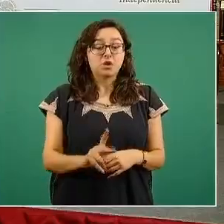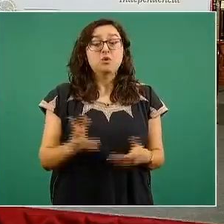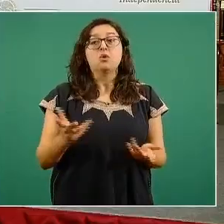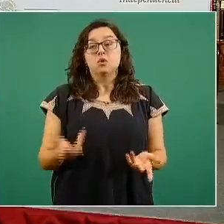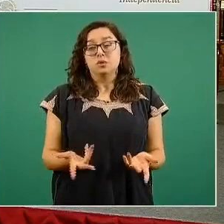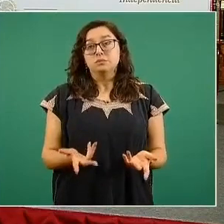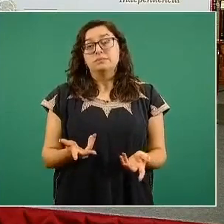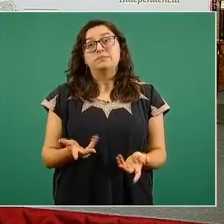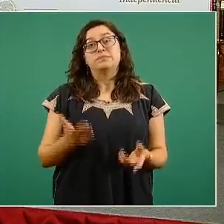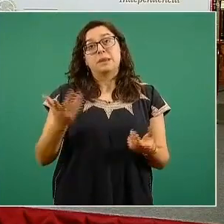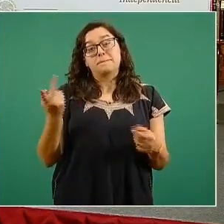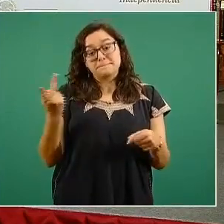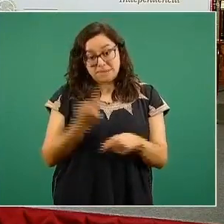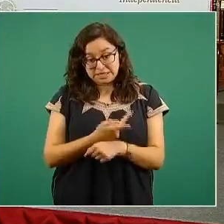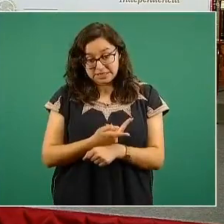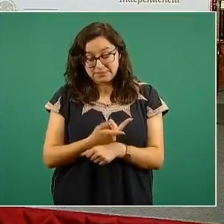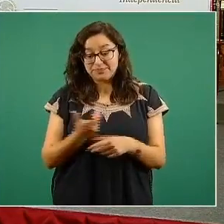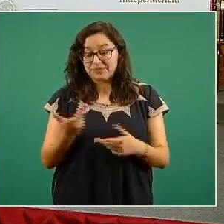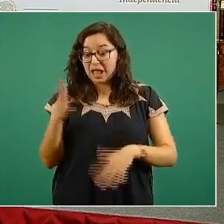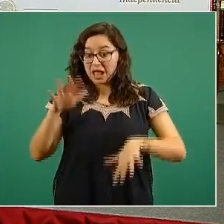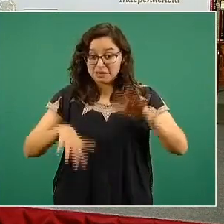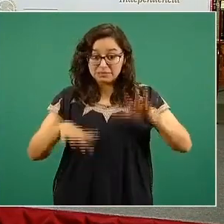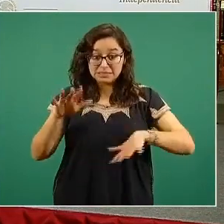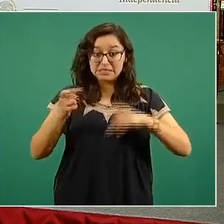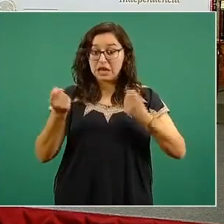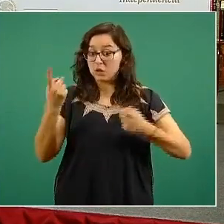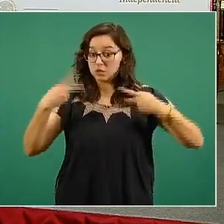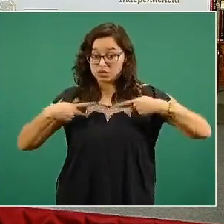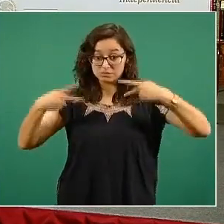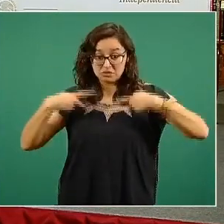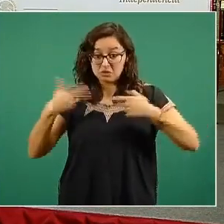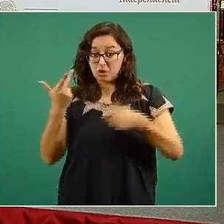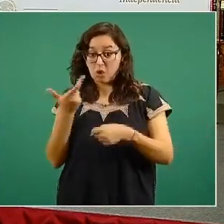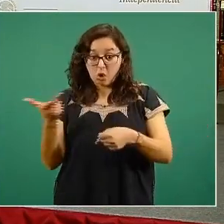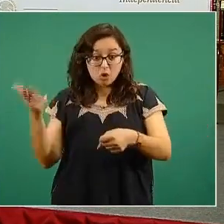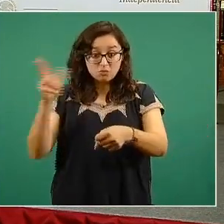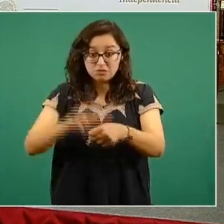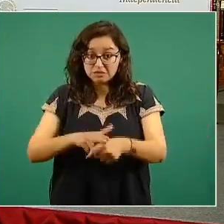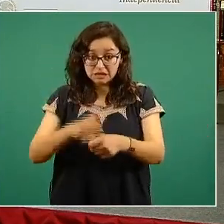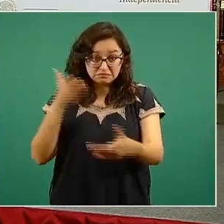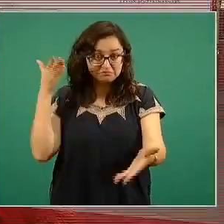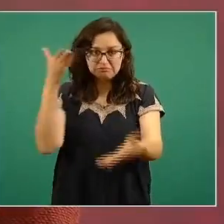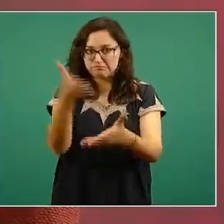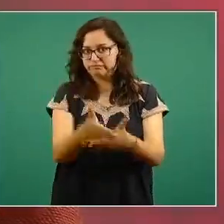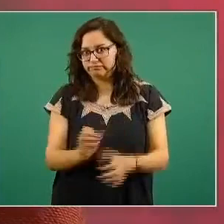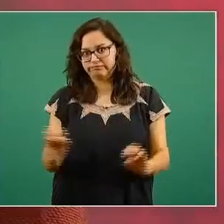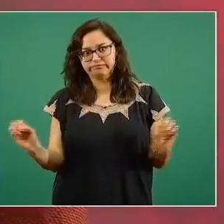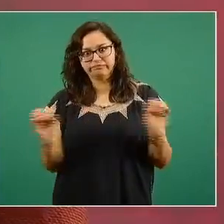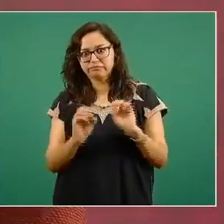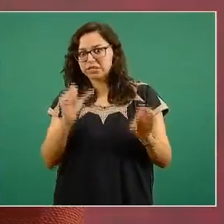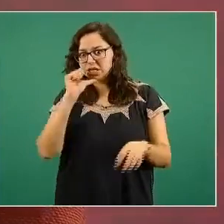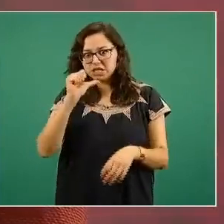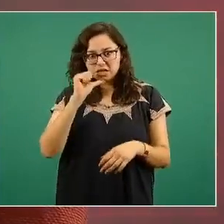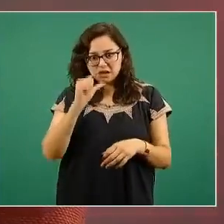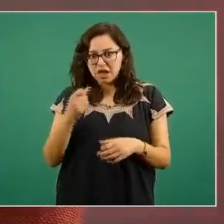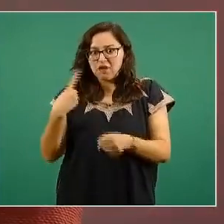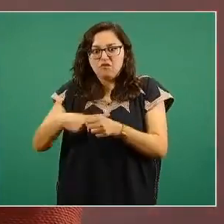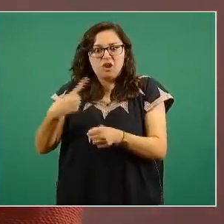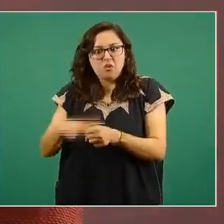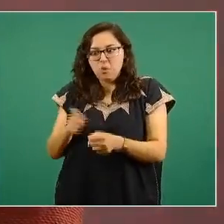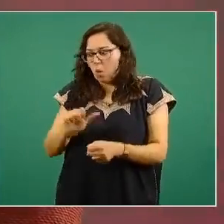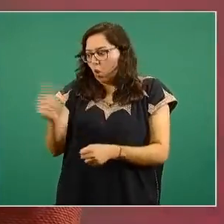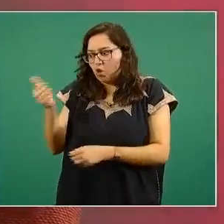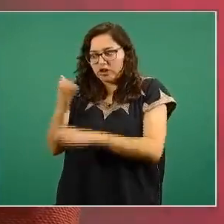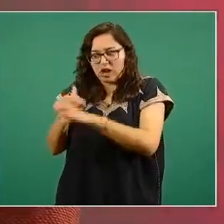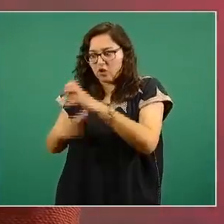hay personas que dejan de acudir a consulta aun cuando tengan una necesidad de salud. Las razones también